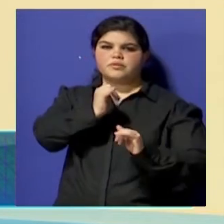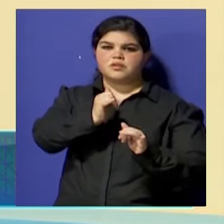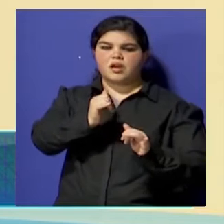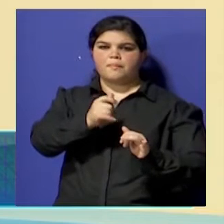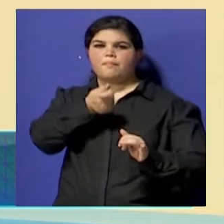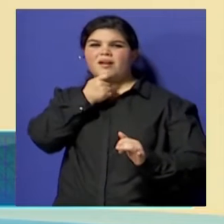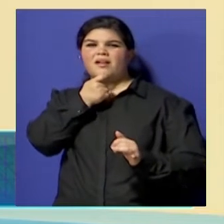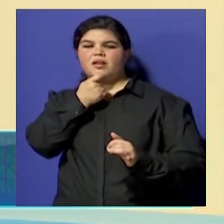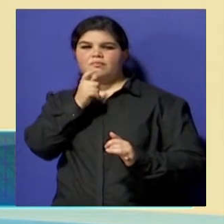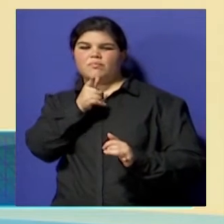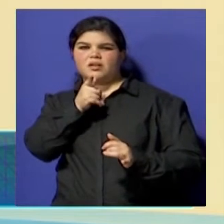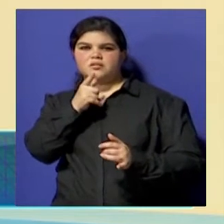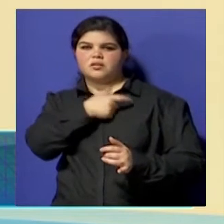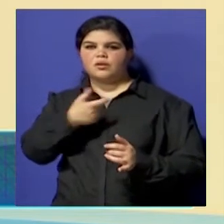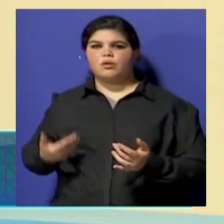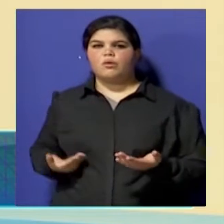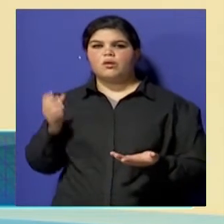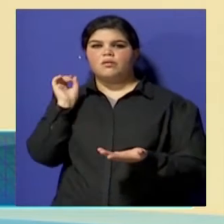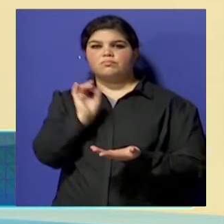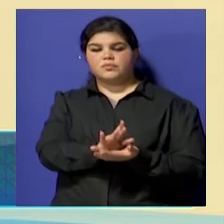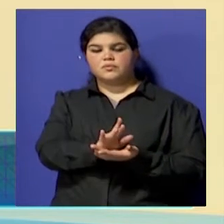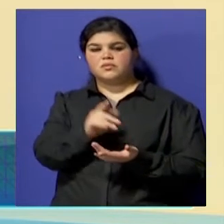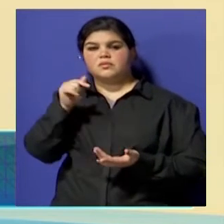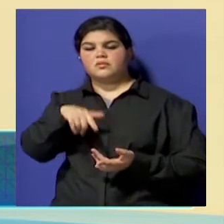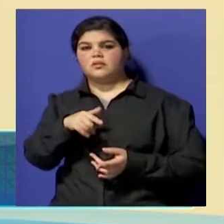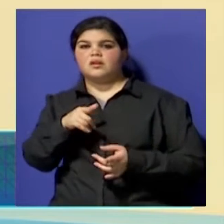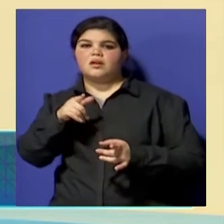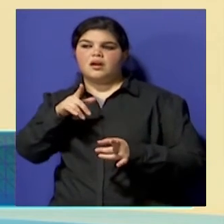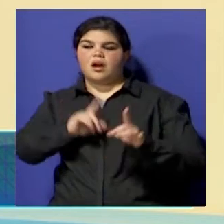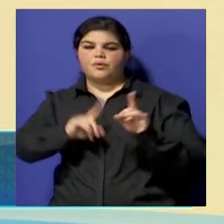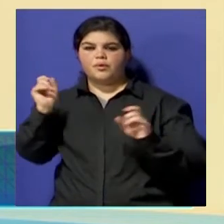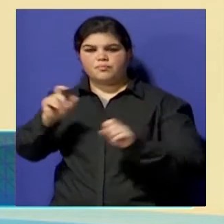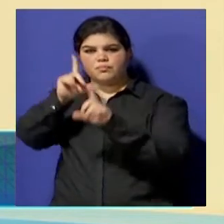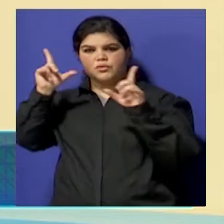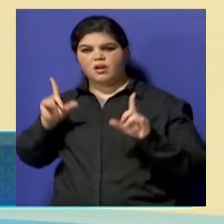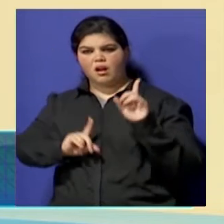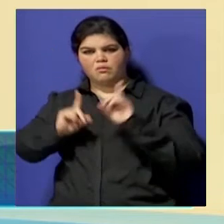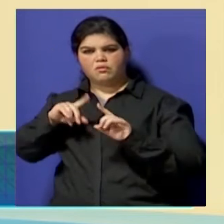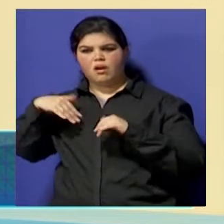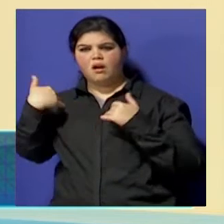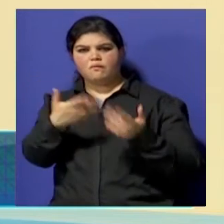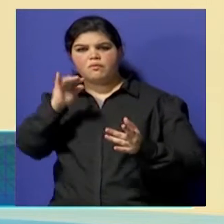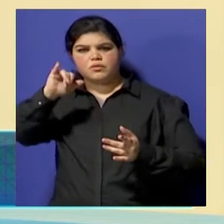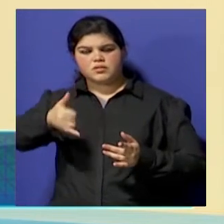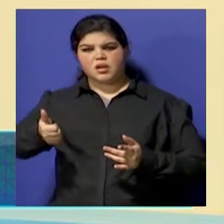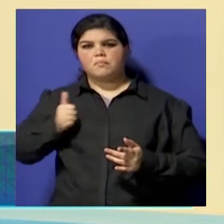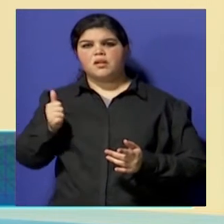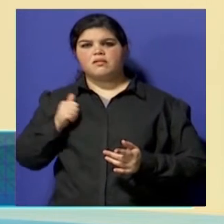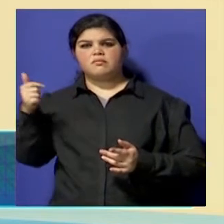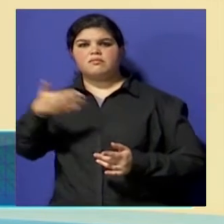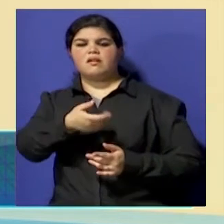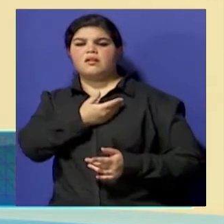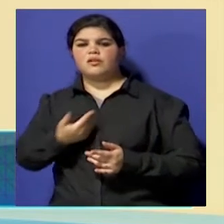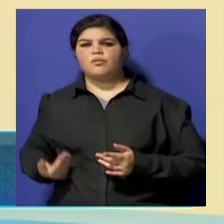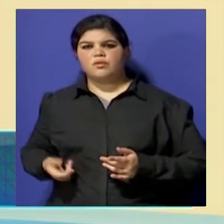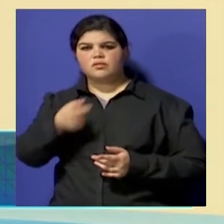bueno, lo enlazo con esta idea de que era impresionante ver cómo mucha gente estaba a favor de la intervención militar en esas manifestaciones